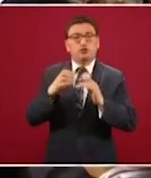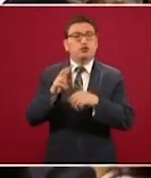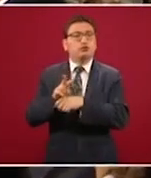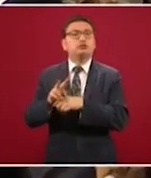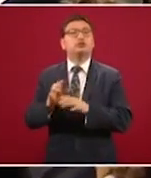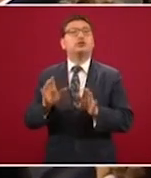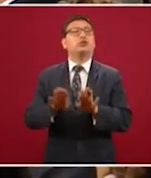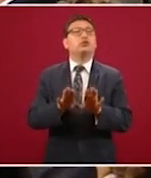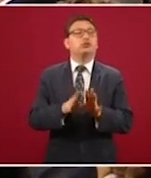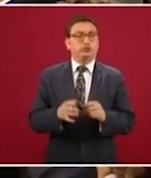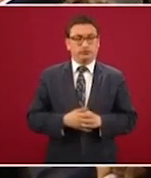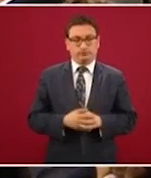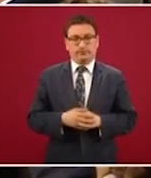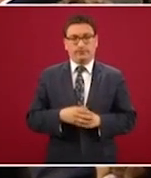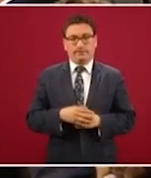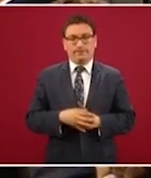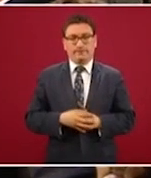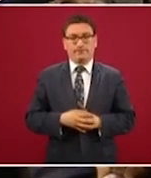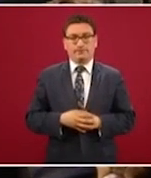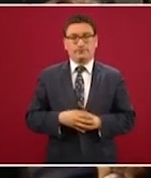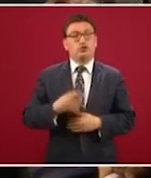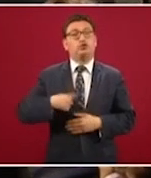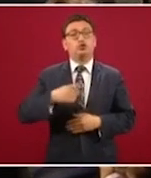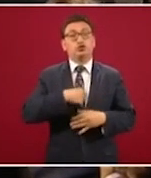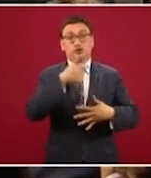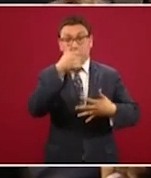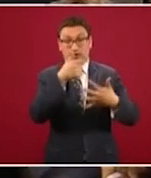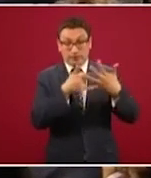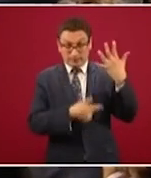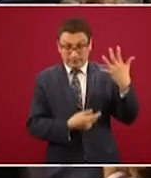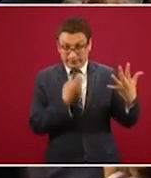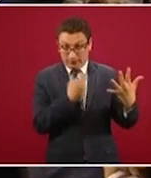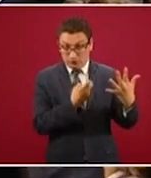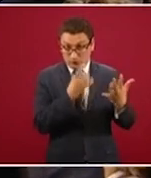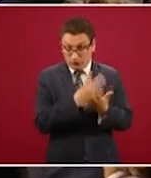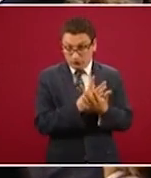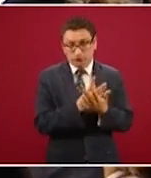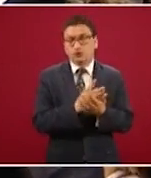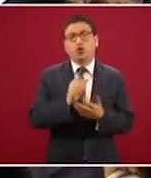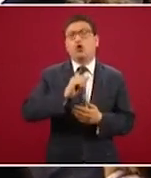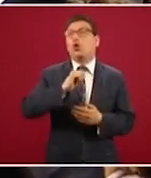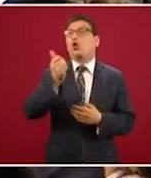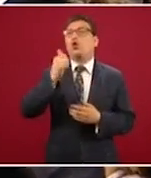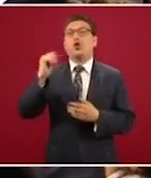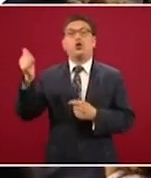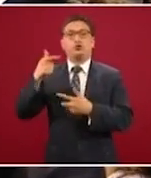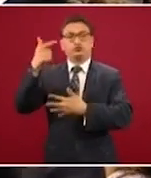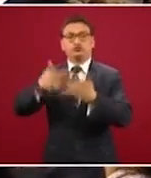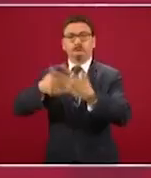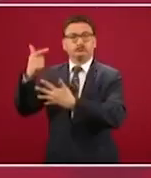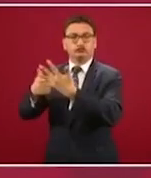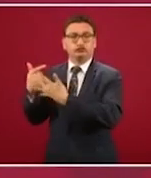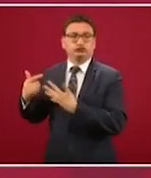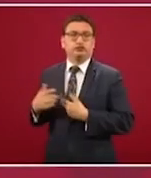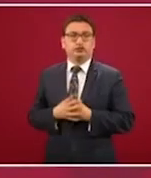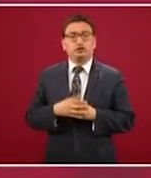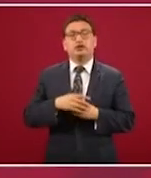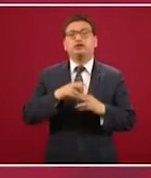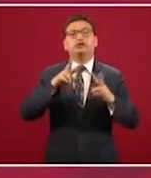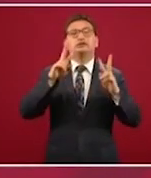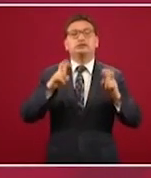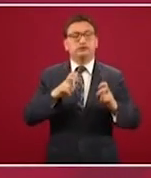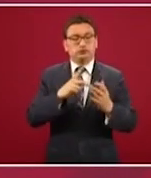a transparentar no solo ese padrón, sino todos los que tienen que ver con los